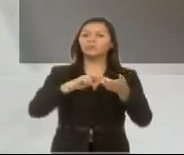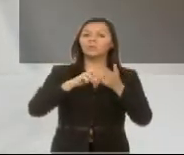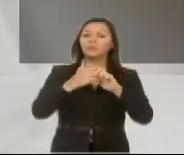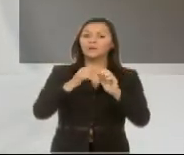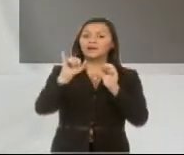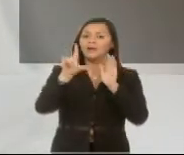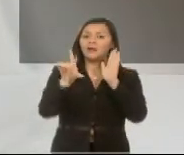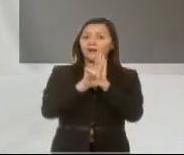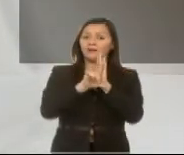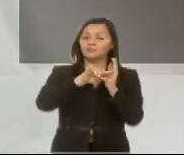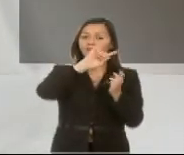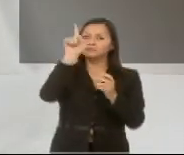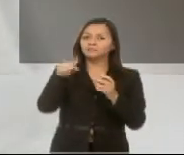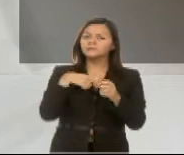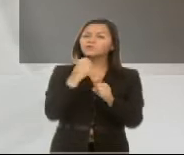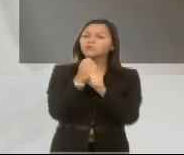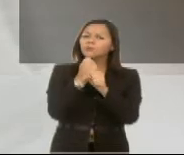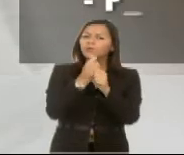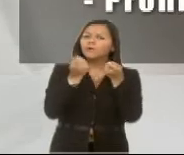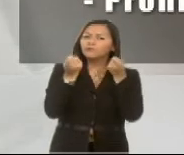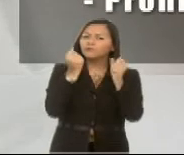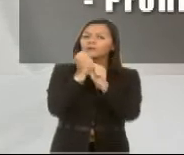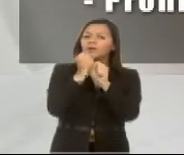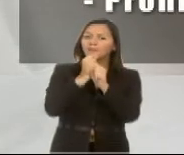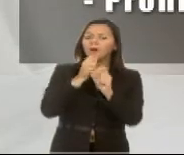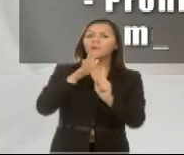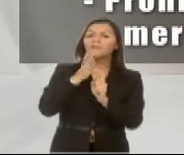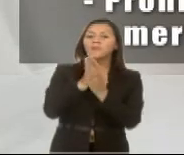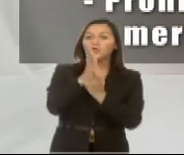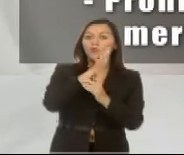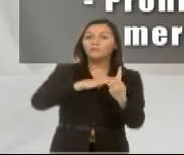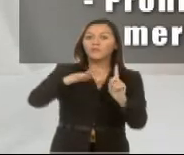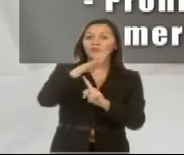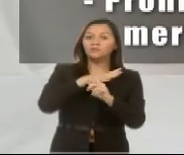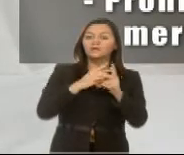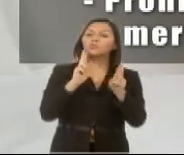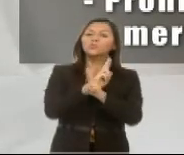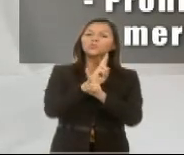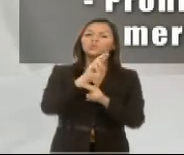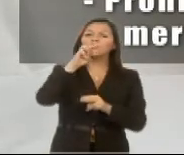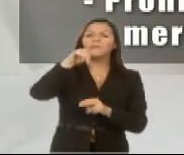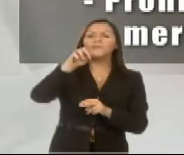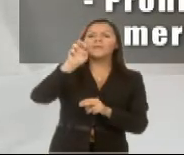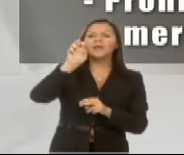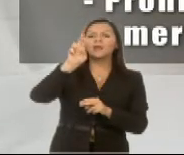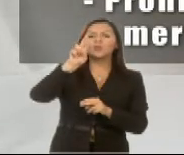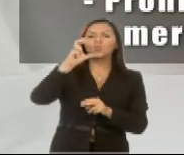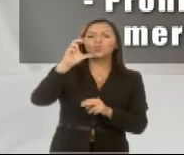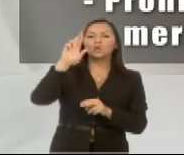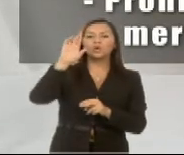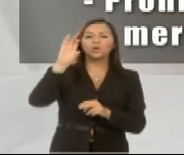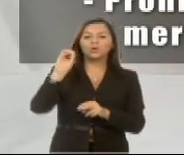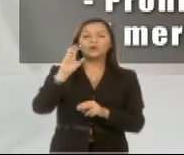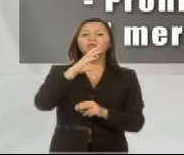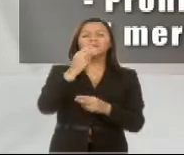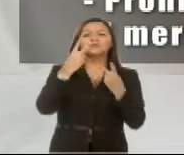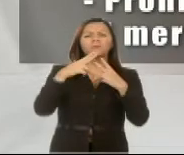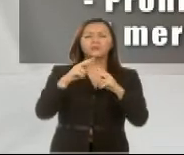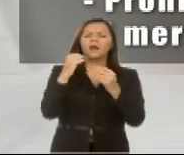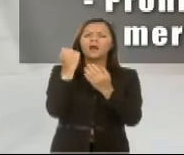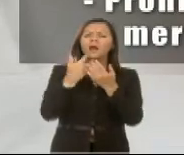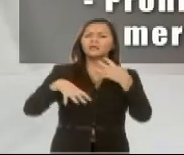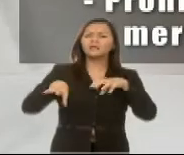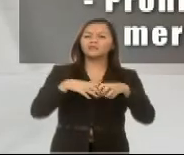ilegal, facilita las tareas de control para proteger el medio ambiente y prohíbe el uso de elementos como el mercurio en las actividades mineras